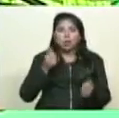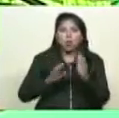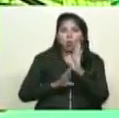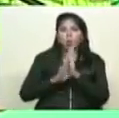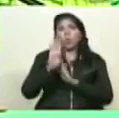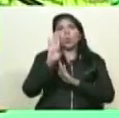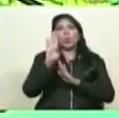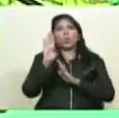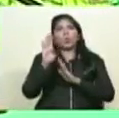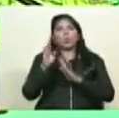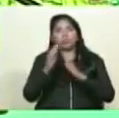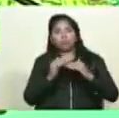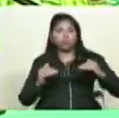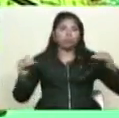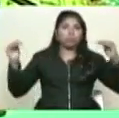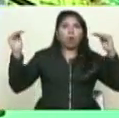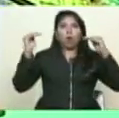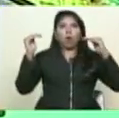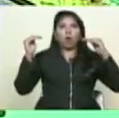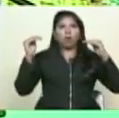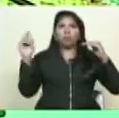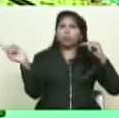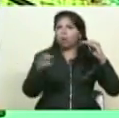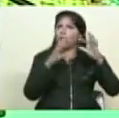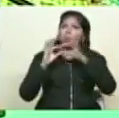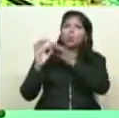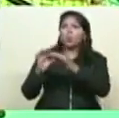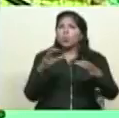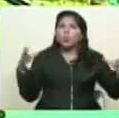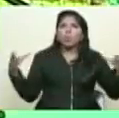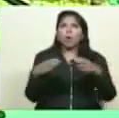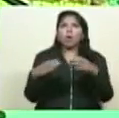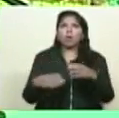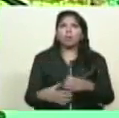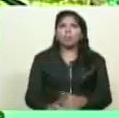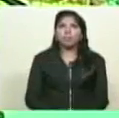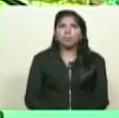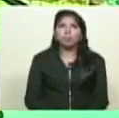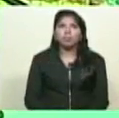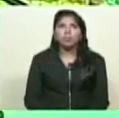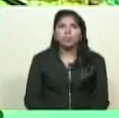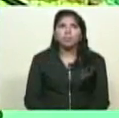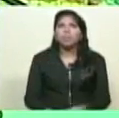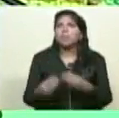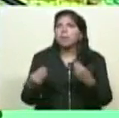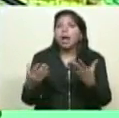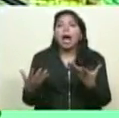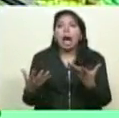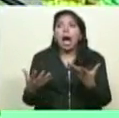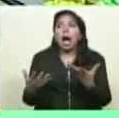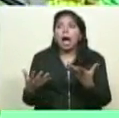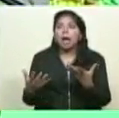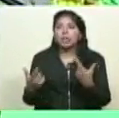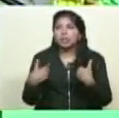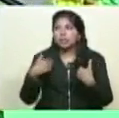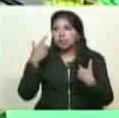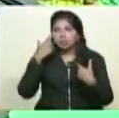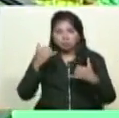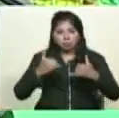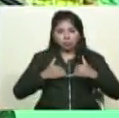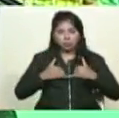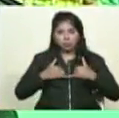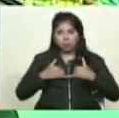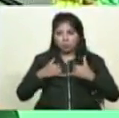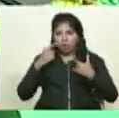construir, para superarnos colectivamente, para educarnos y